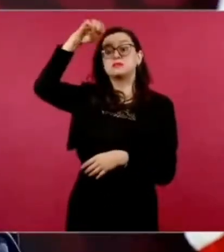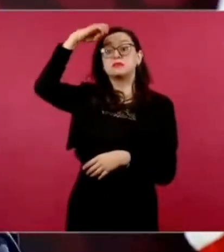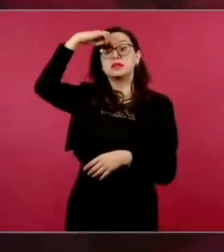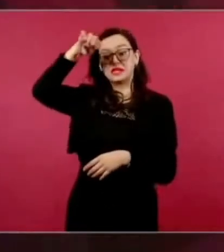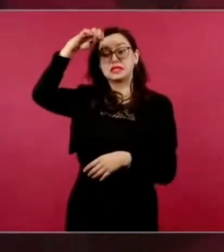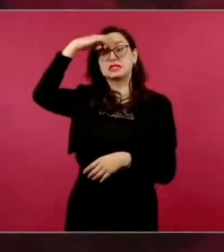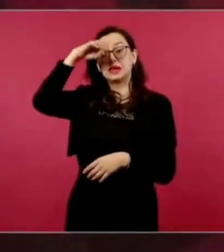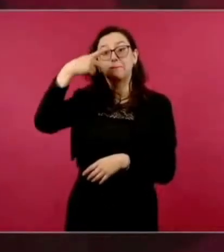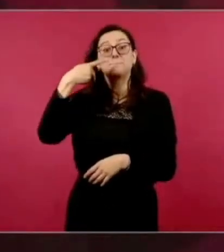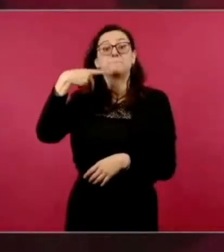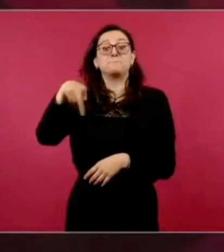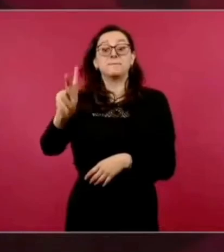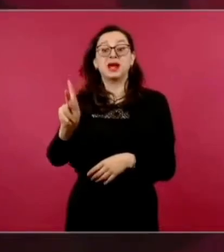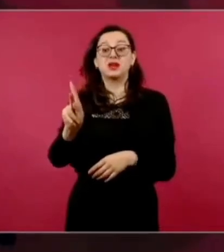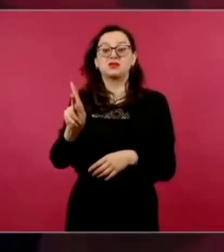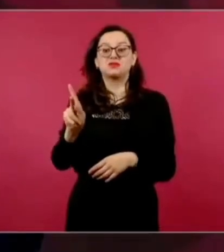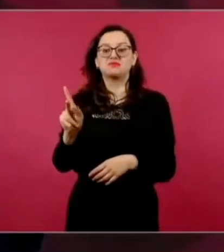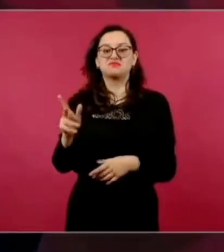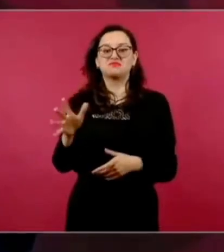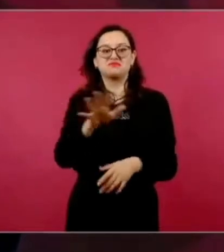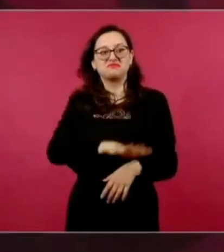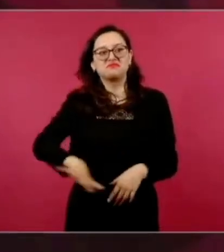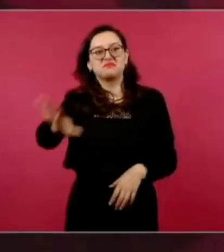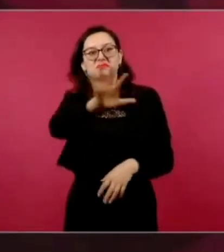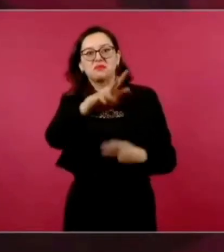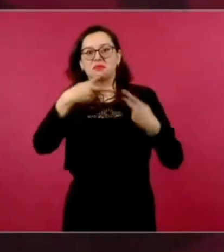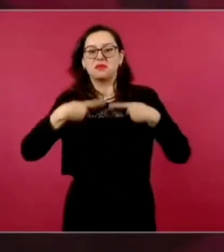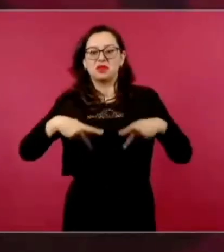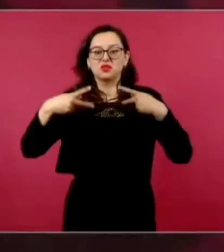perdió todo su interés